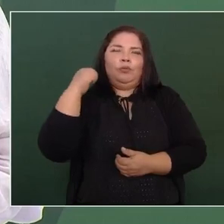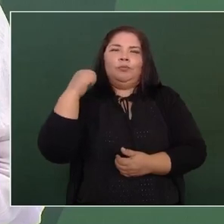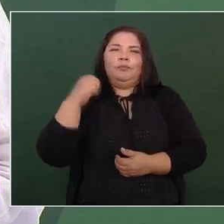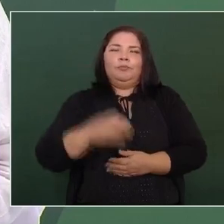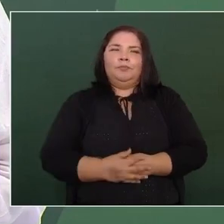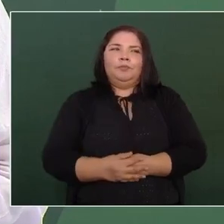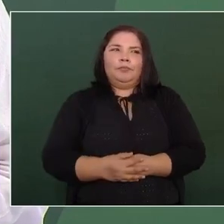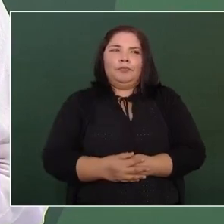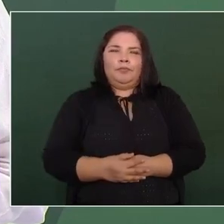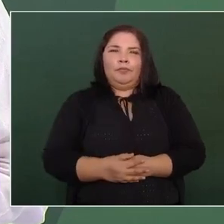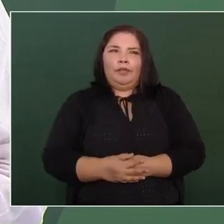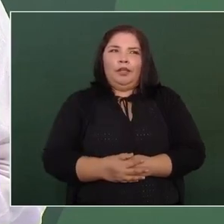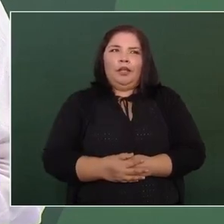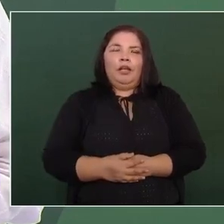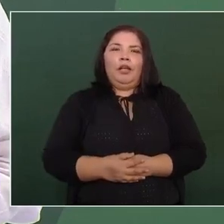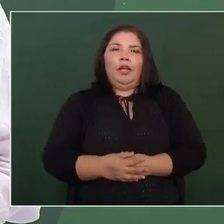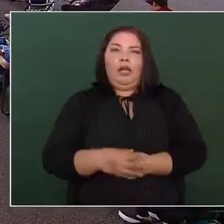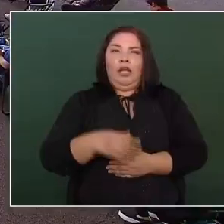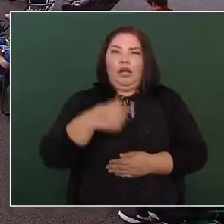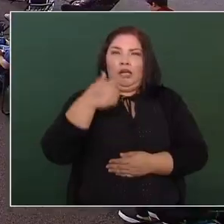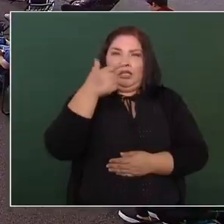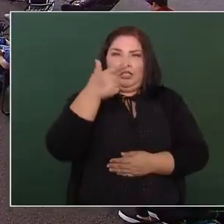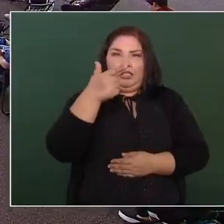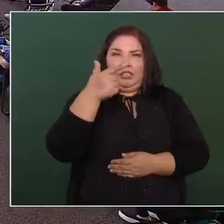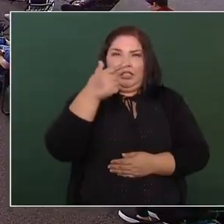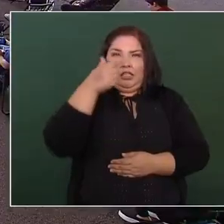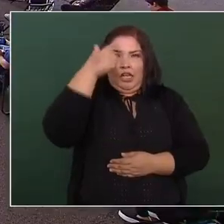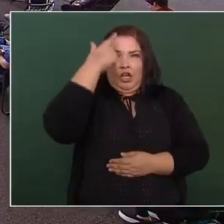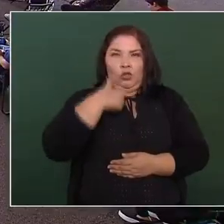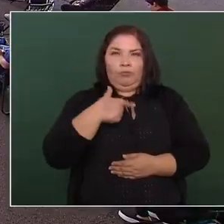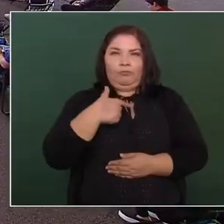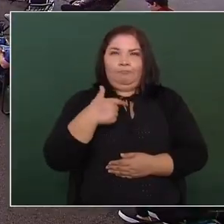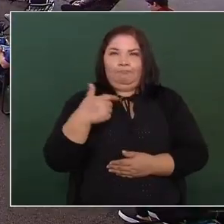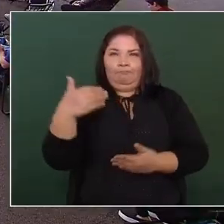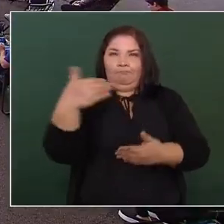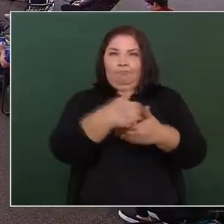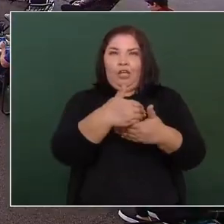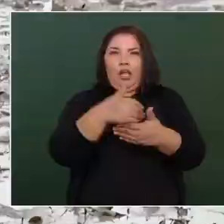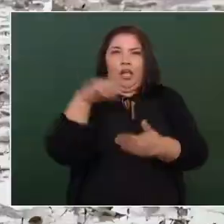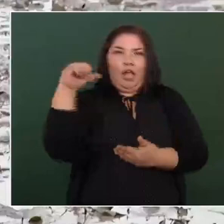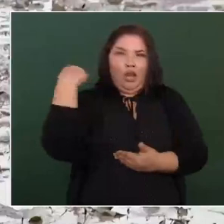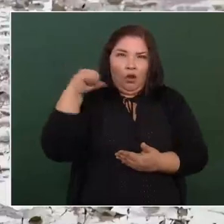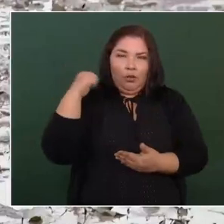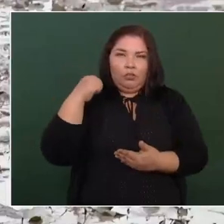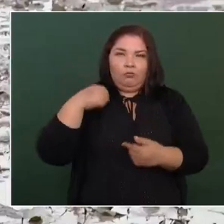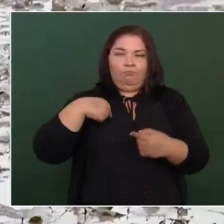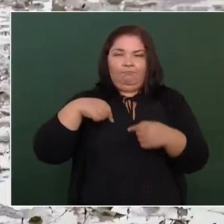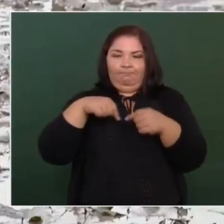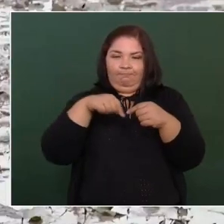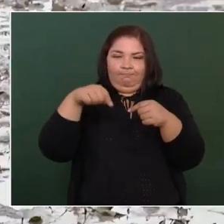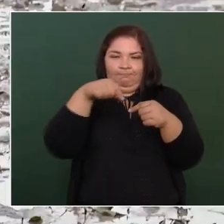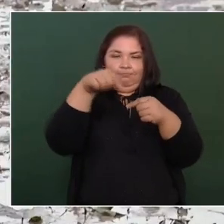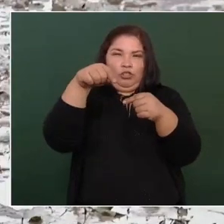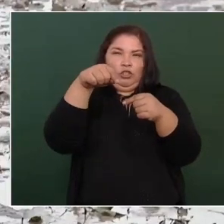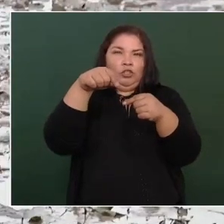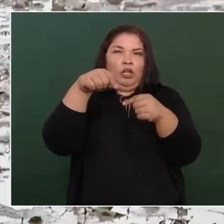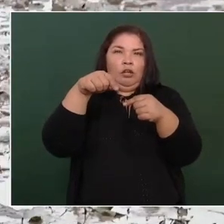llegamos a las 7 de la noche a Acapulco. Atravesé todo